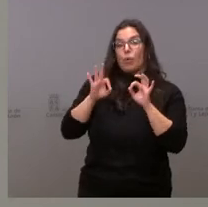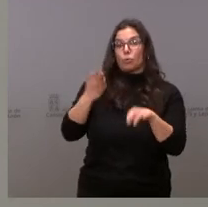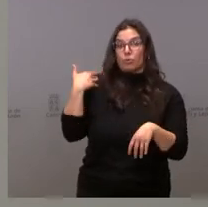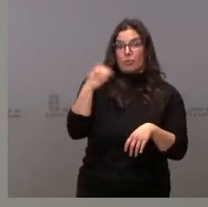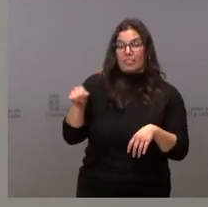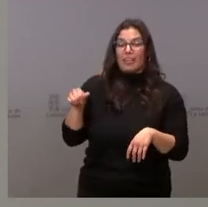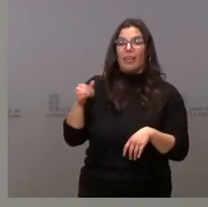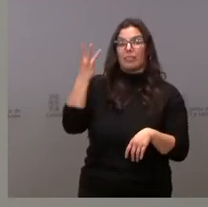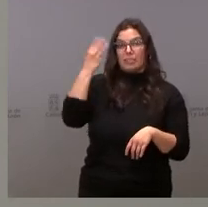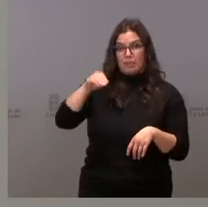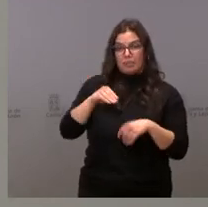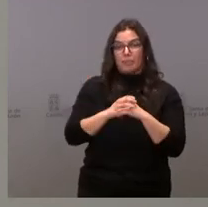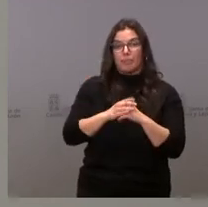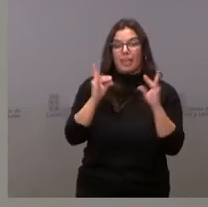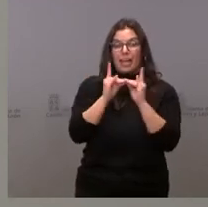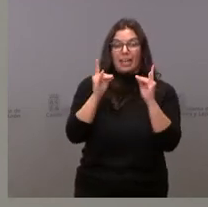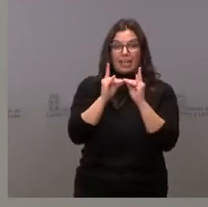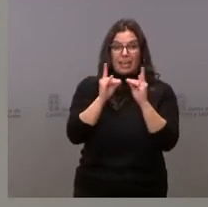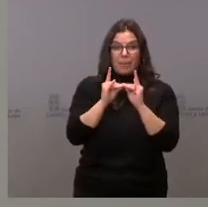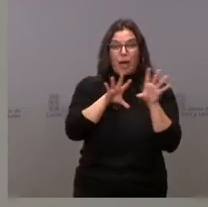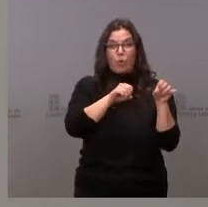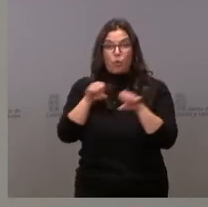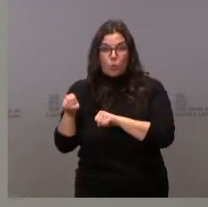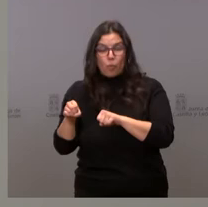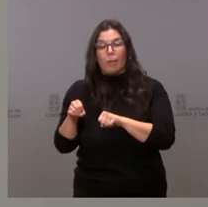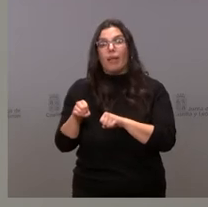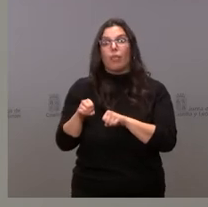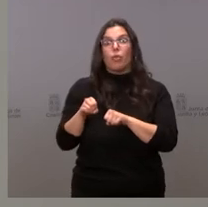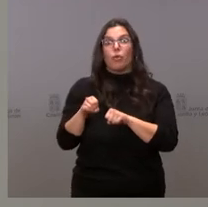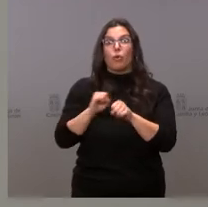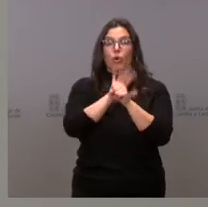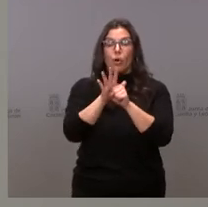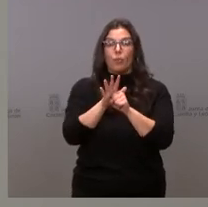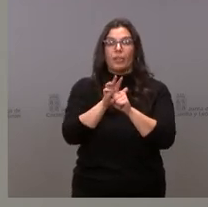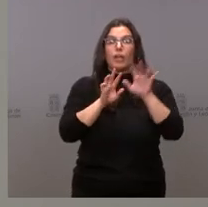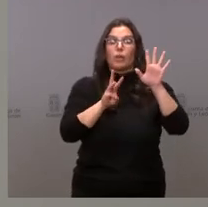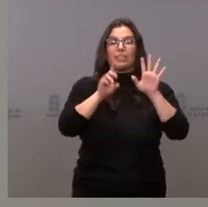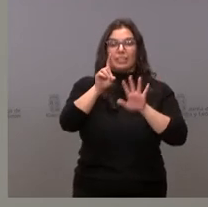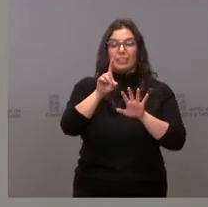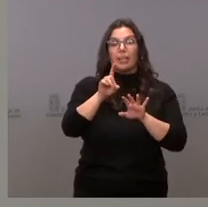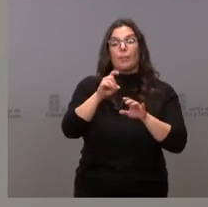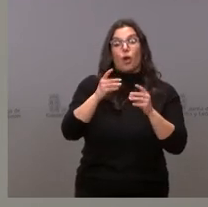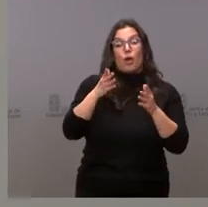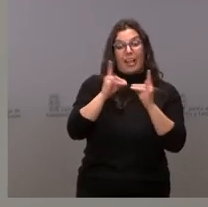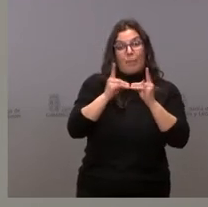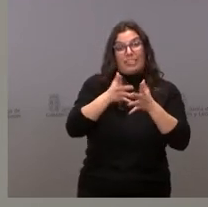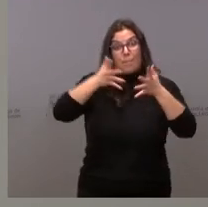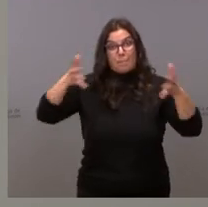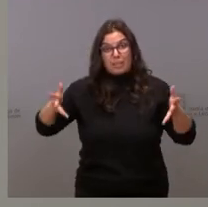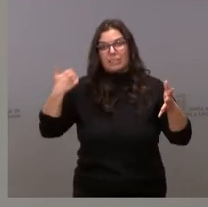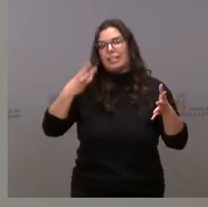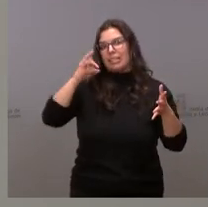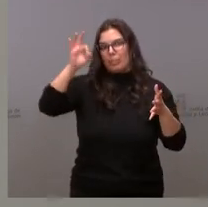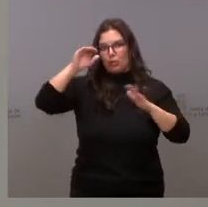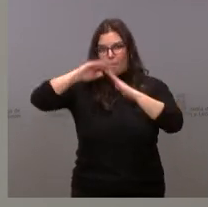ocupación cobit sobre camas estructurales del 33 8% pero ya sobre camas extendidas ha bajado del 30%